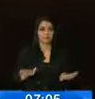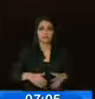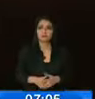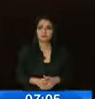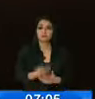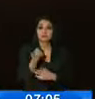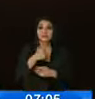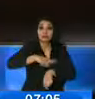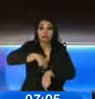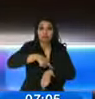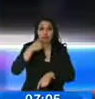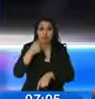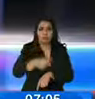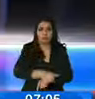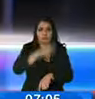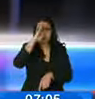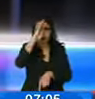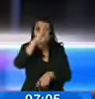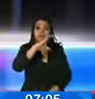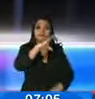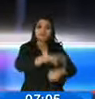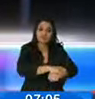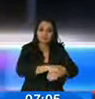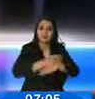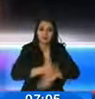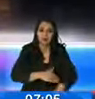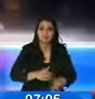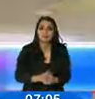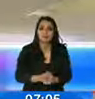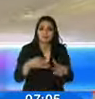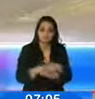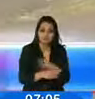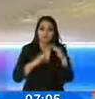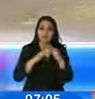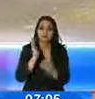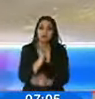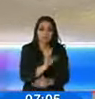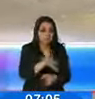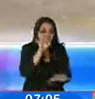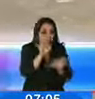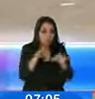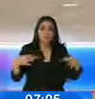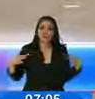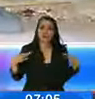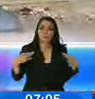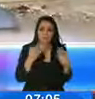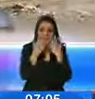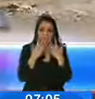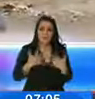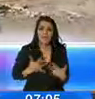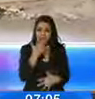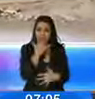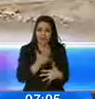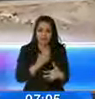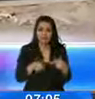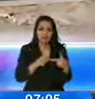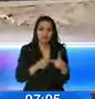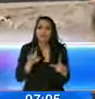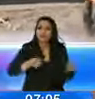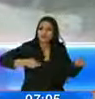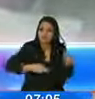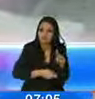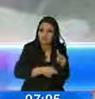horas, el sospechoso fue capturado por agentes de la DINASED. En el allanamiento a la vivienda encontraron algunas prendas con manchas de sangre y el arma que habría